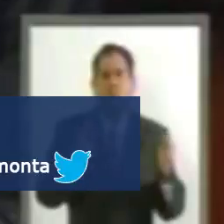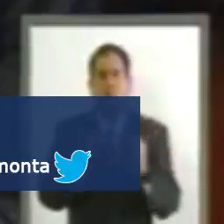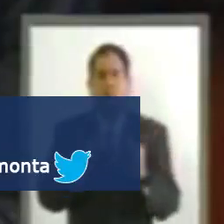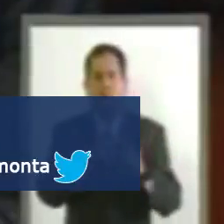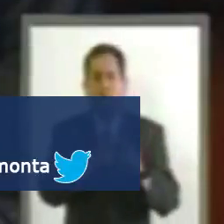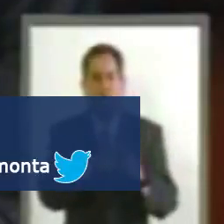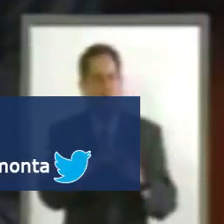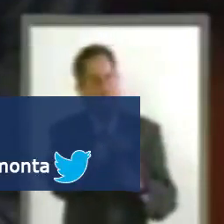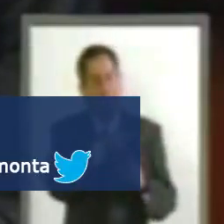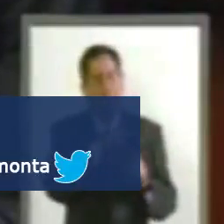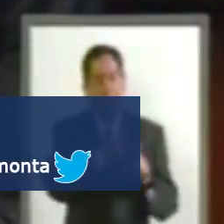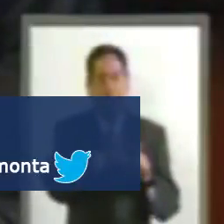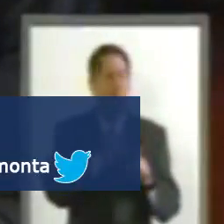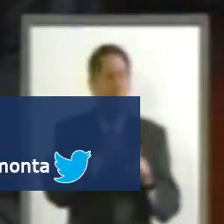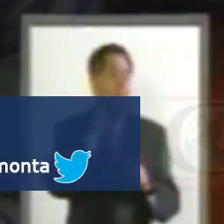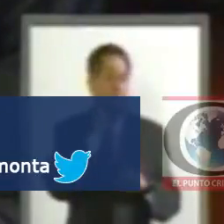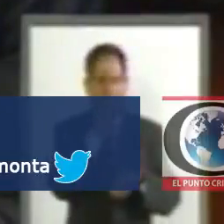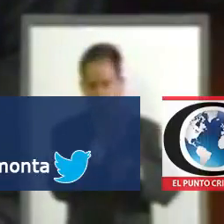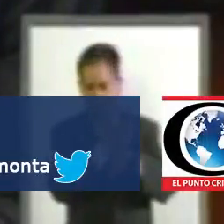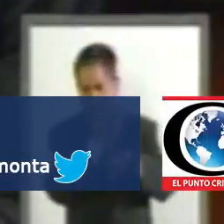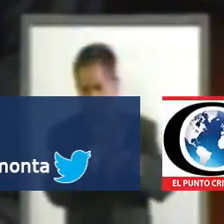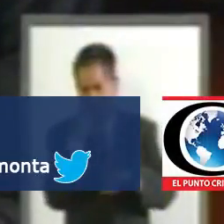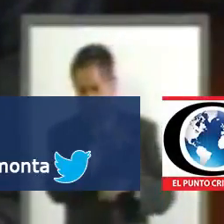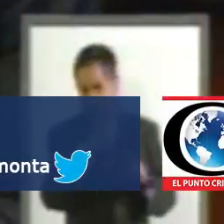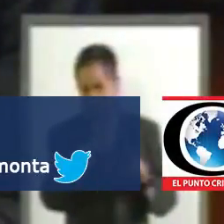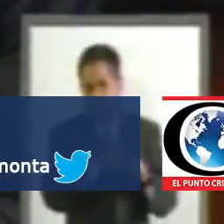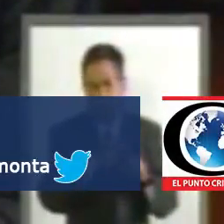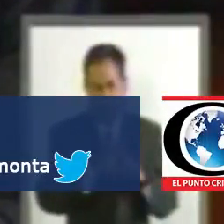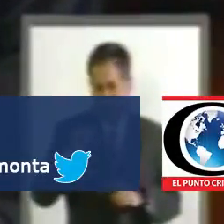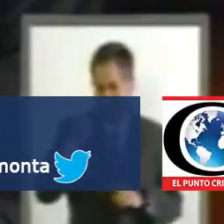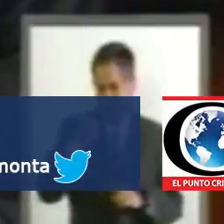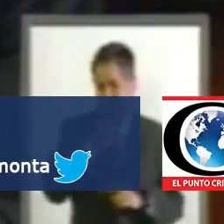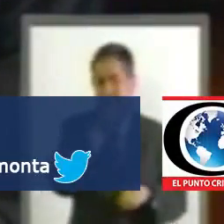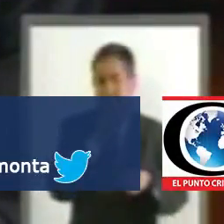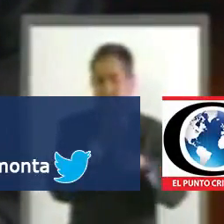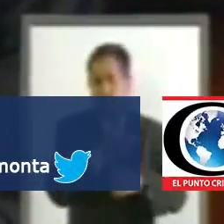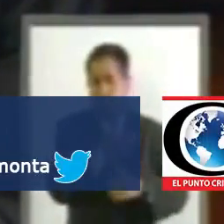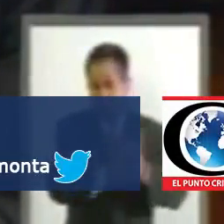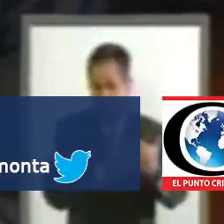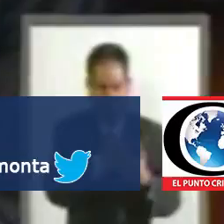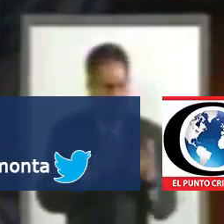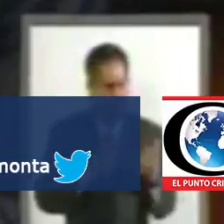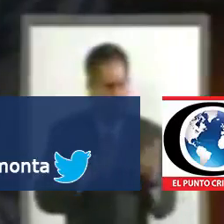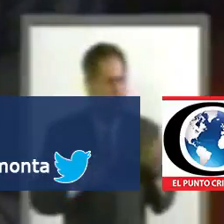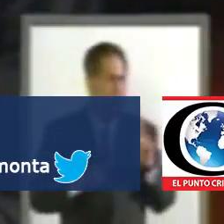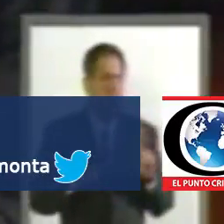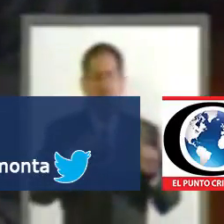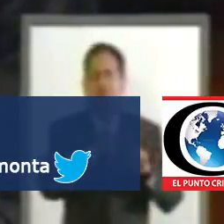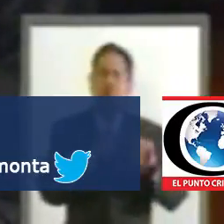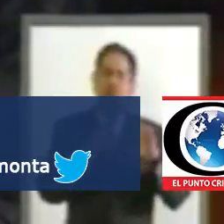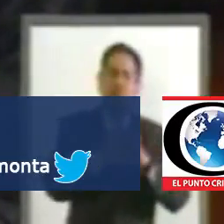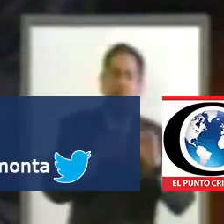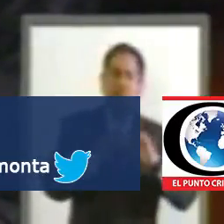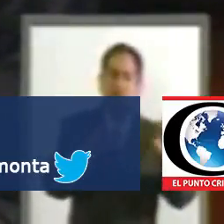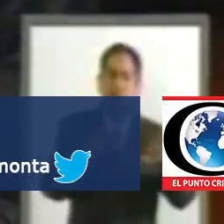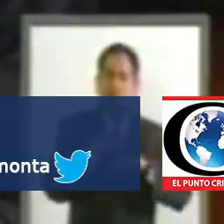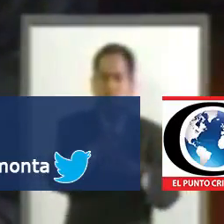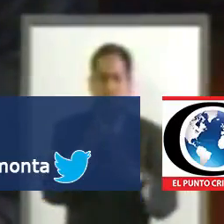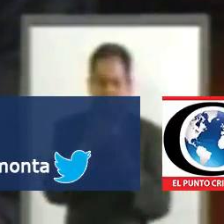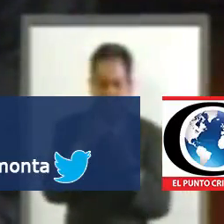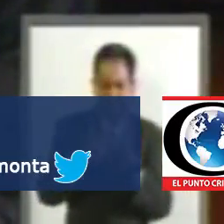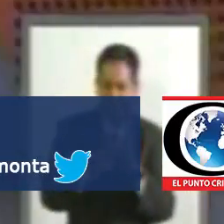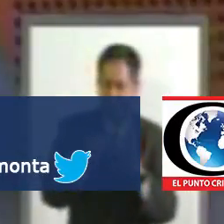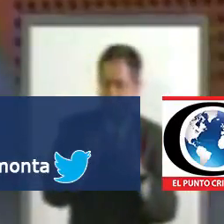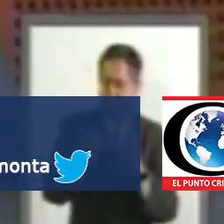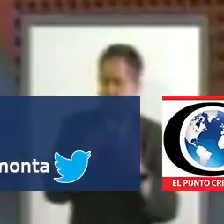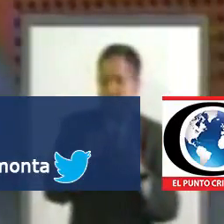los hechos y no a los dichos en materia de política exterior, tras destacar que ante los hechos el gobierno mexicano ha respondido de manera